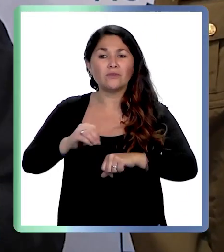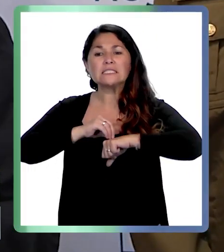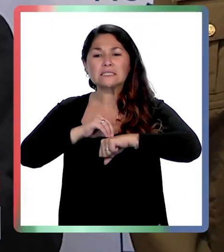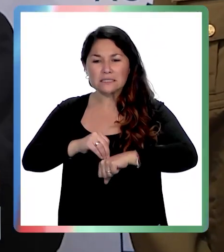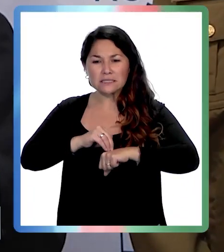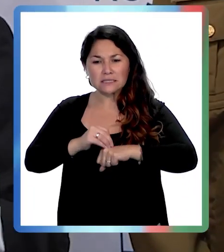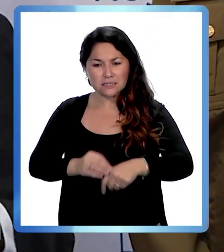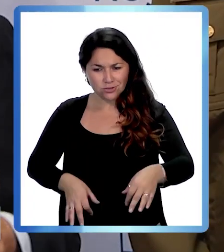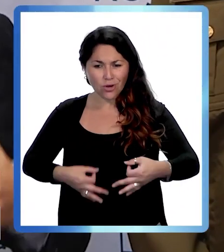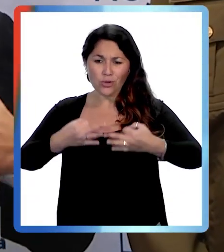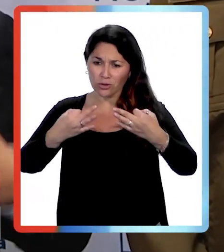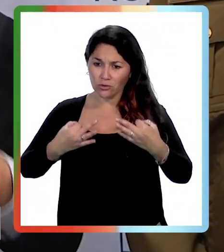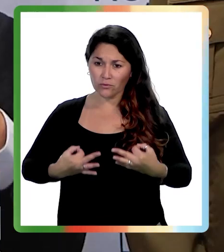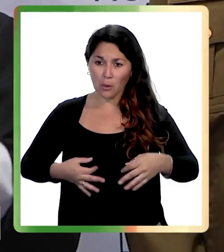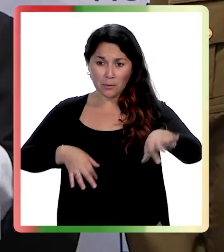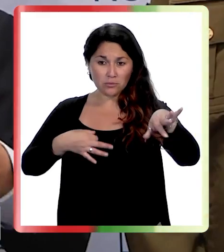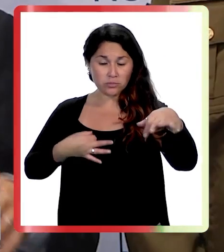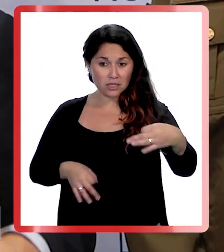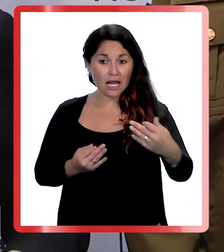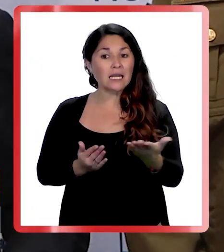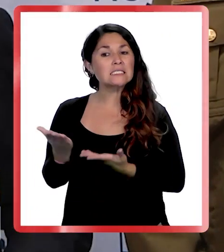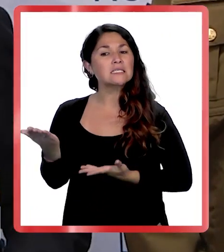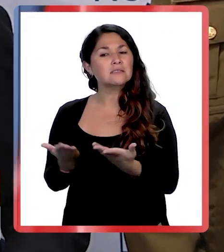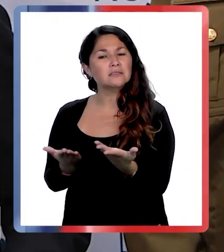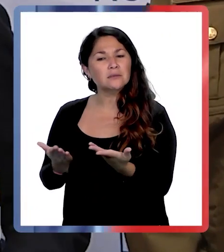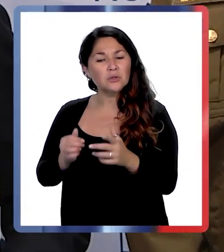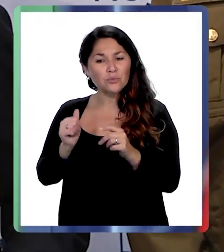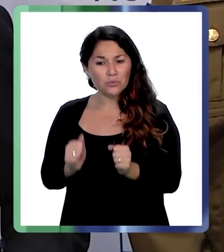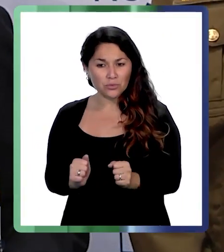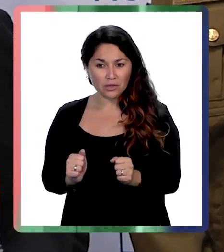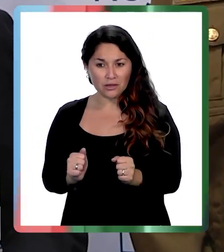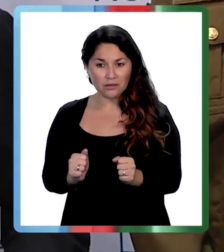denuncia formal con el objeto de que el sistema pueda ir